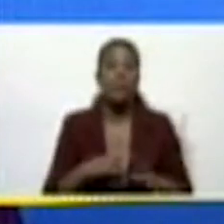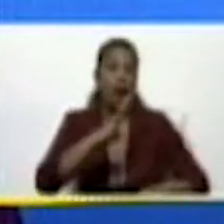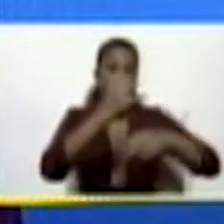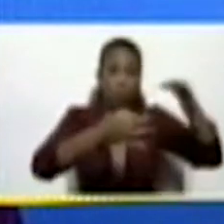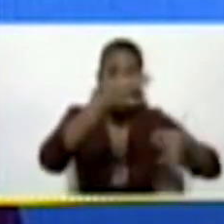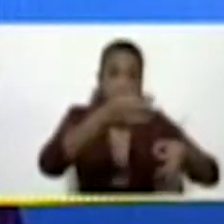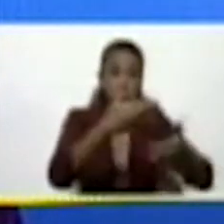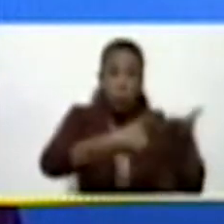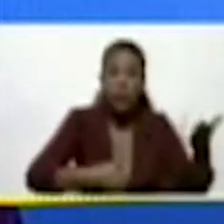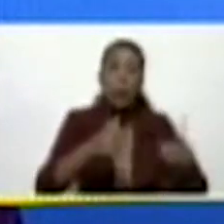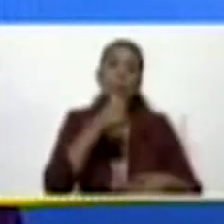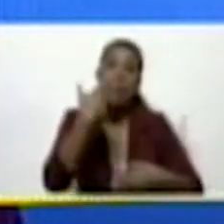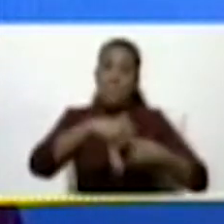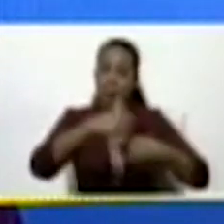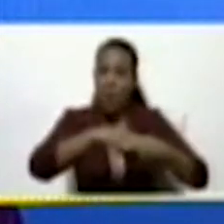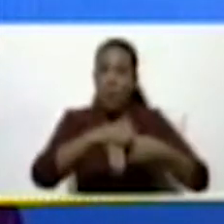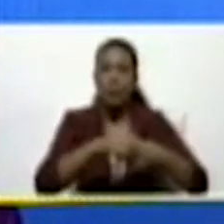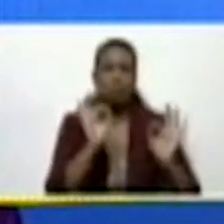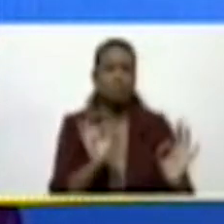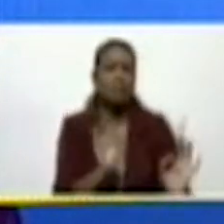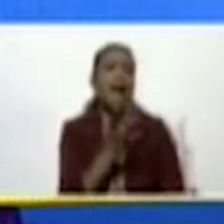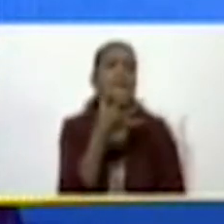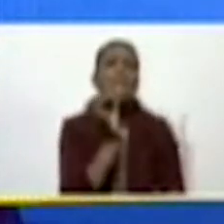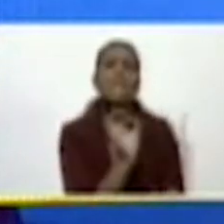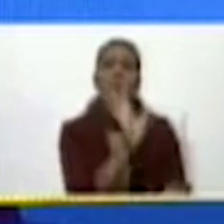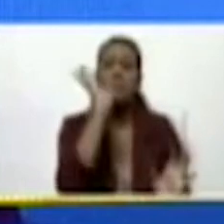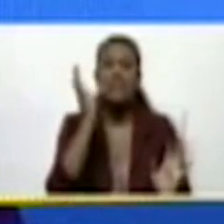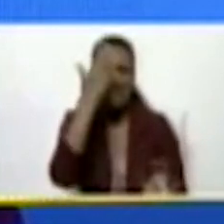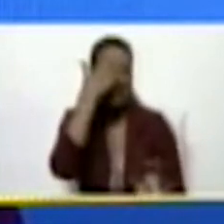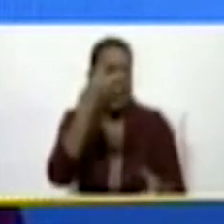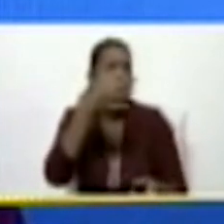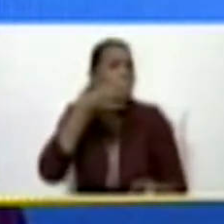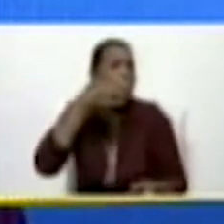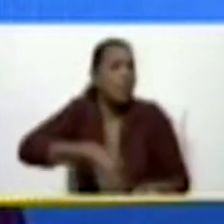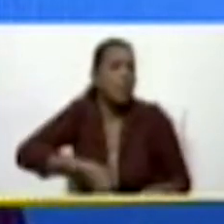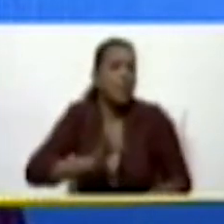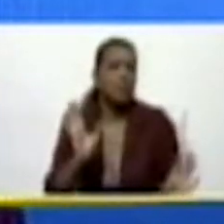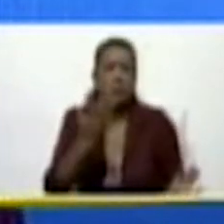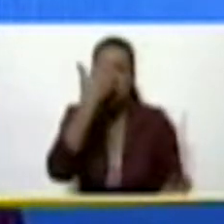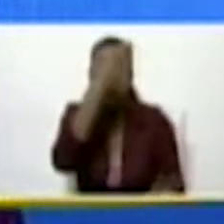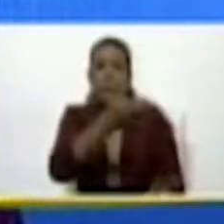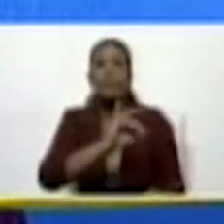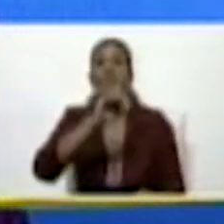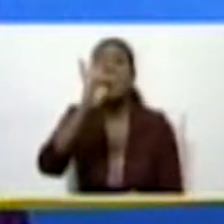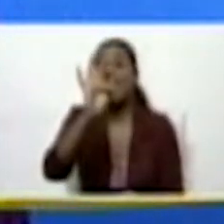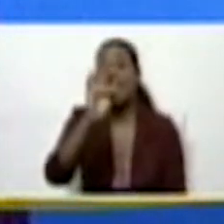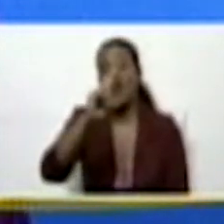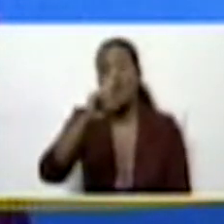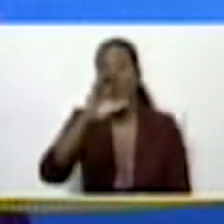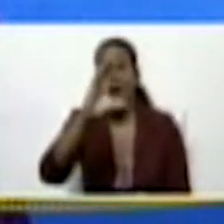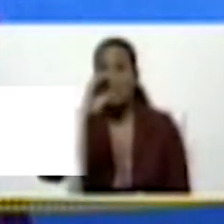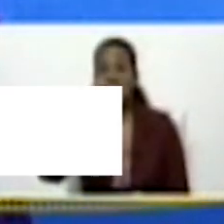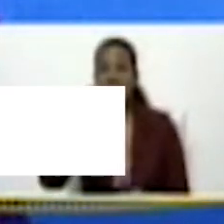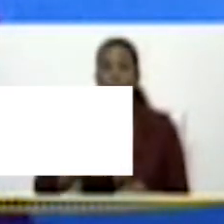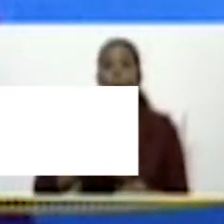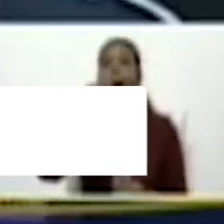Ejecutiva, como dice en Maracaibo, le pusimos una perita dulce, que sabe bastante, que no sabe nada de esto. Francisco Ameliás,